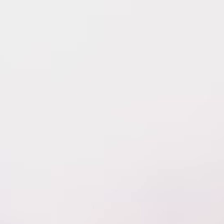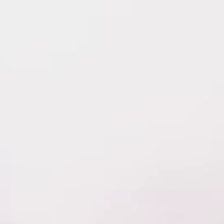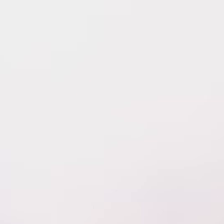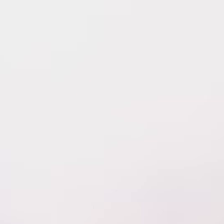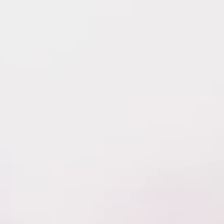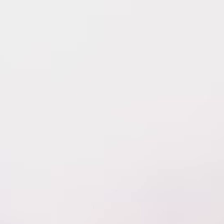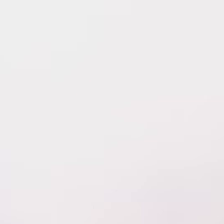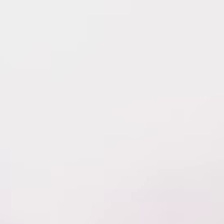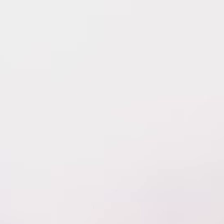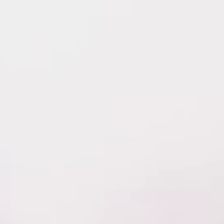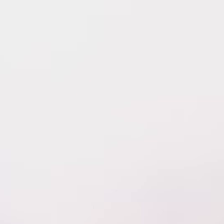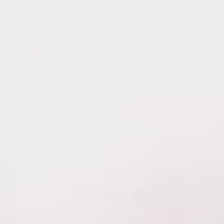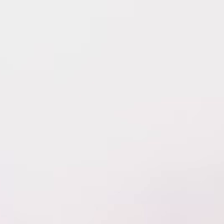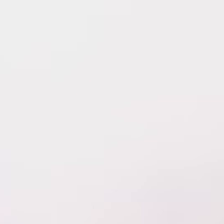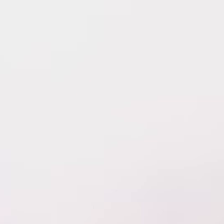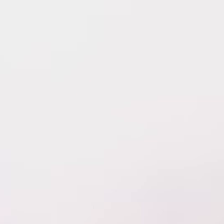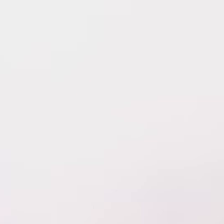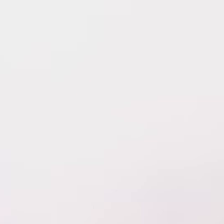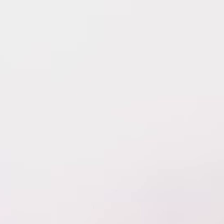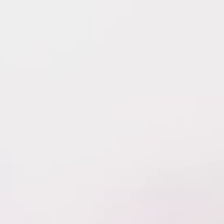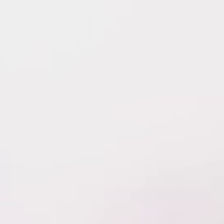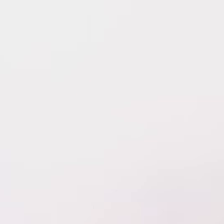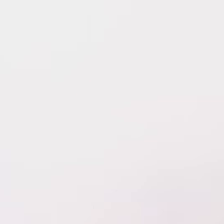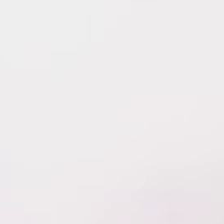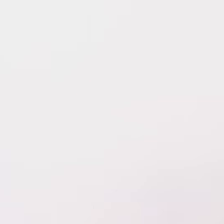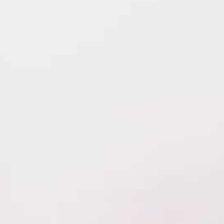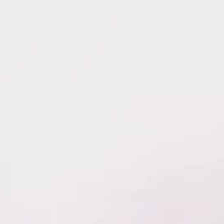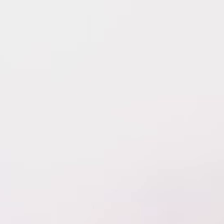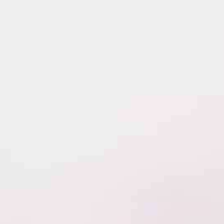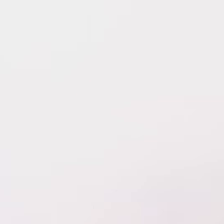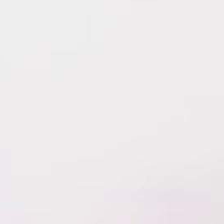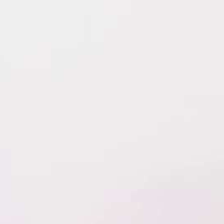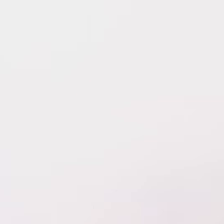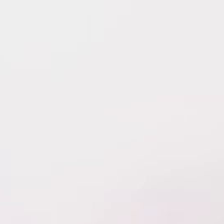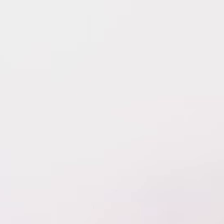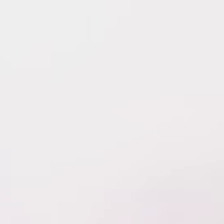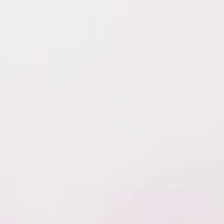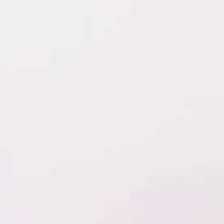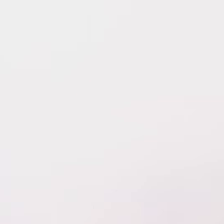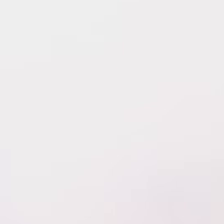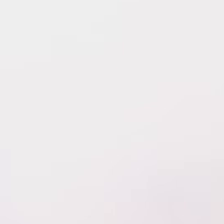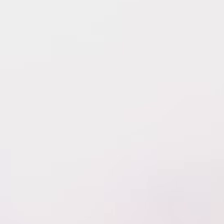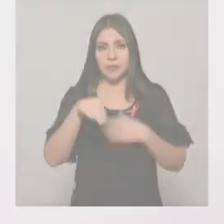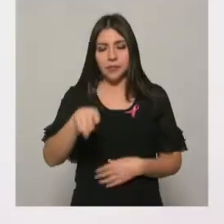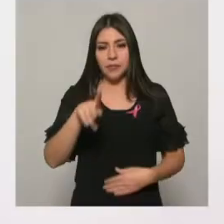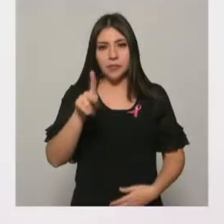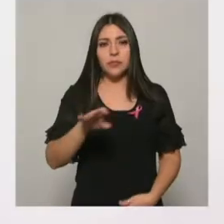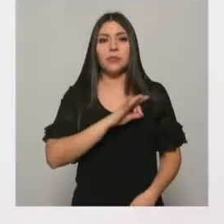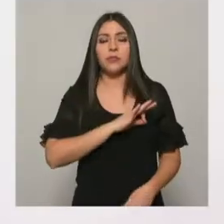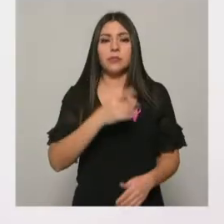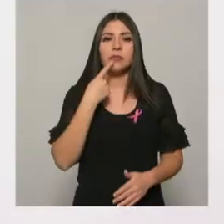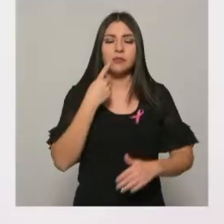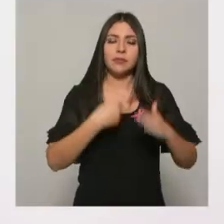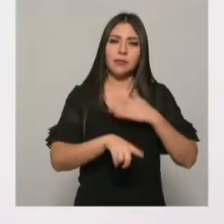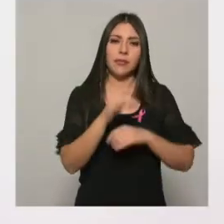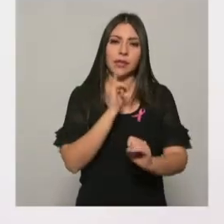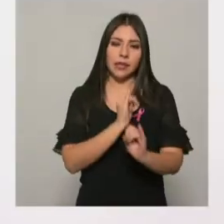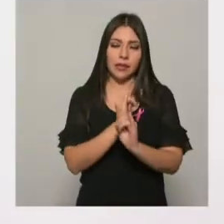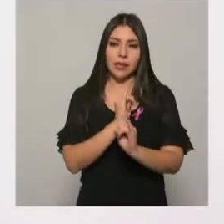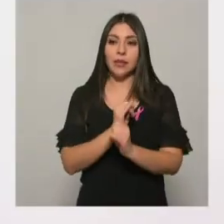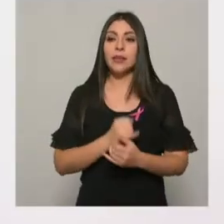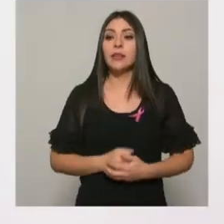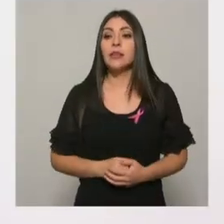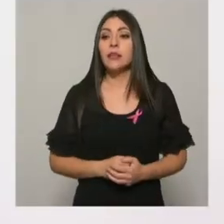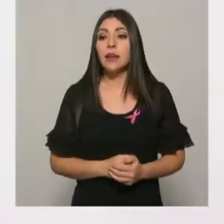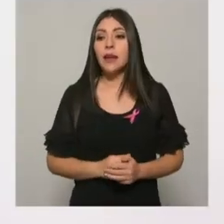ir al Ministerio Público, pero sí podemos presentarlo virtualmente. Claro, muchas veces, y por eso las autoridades capitalinas, cuando